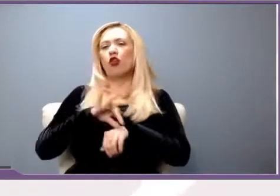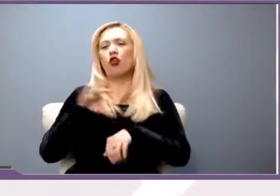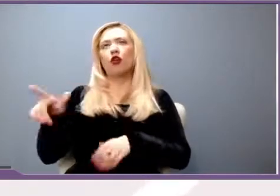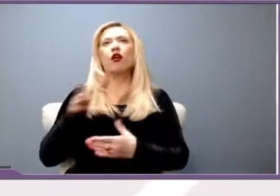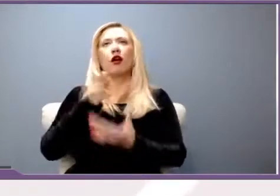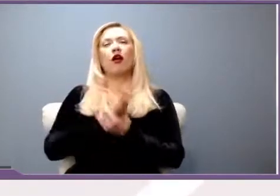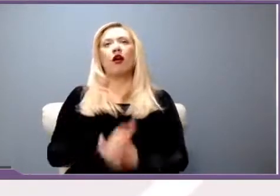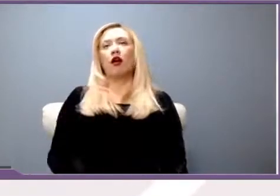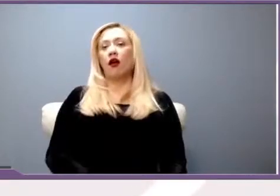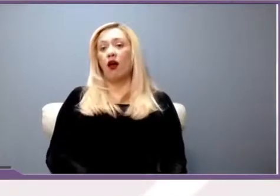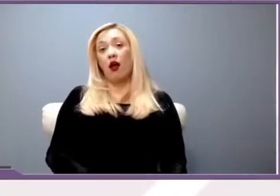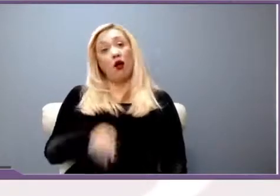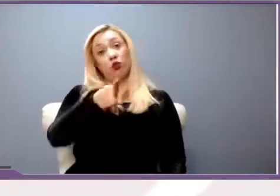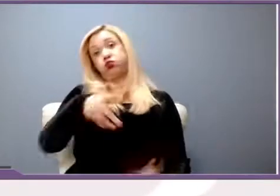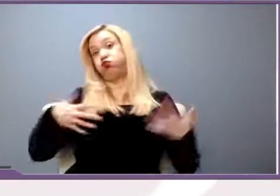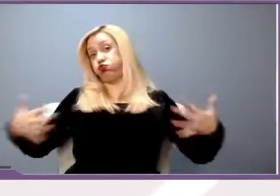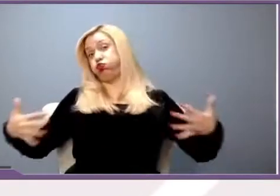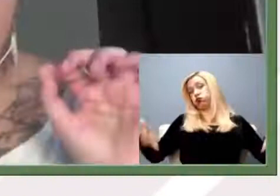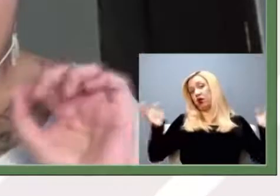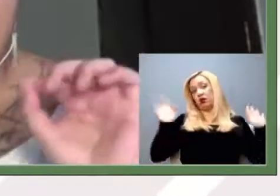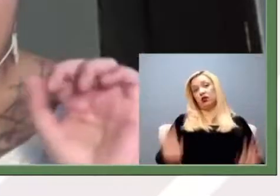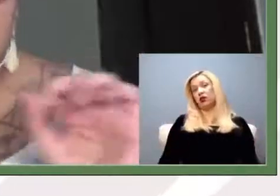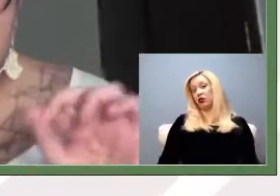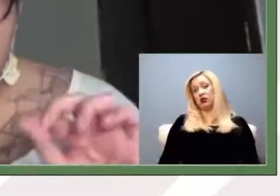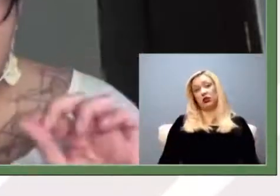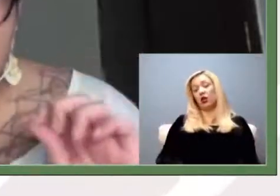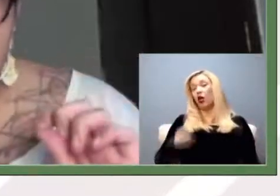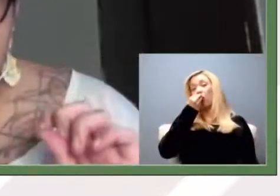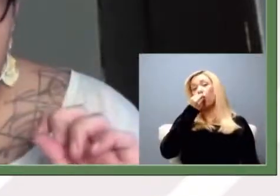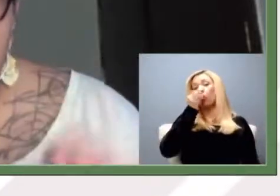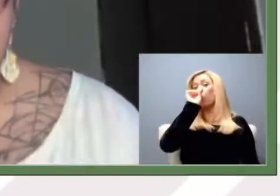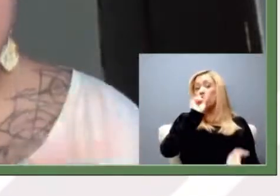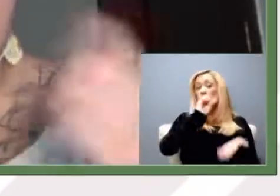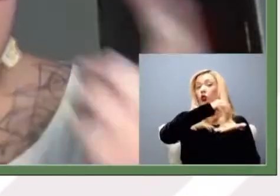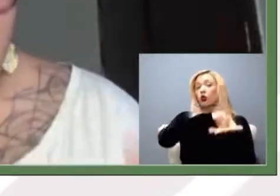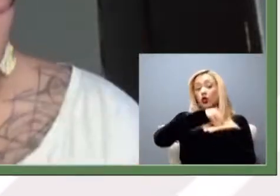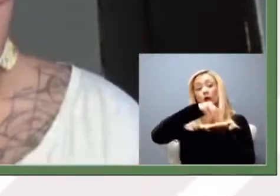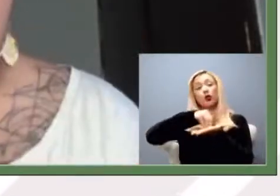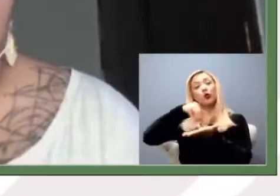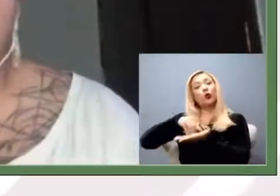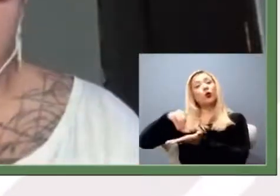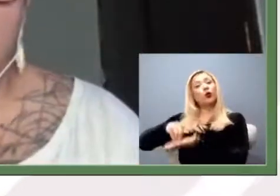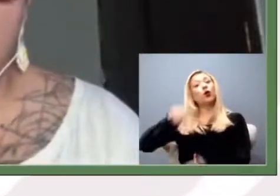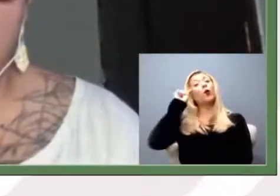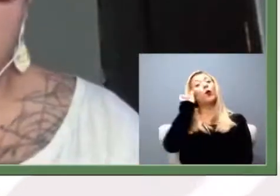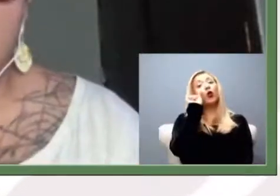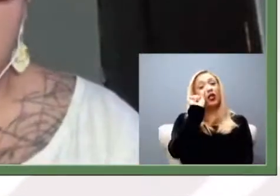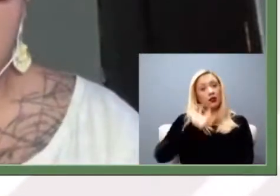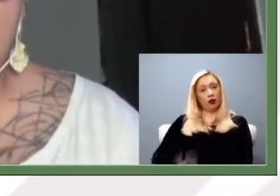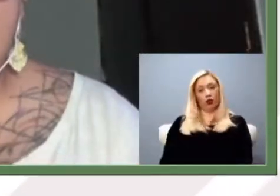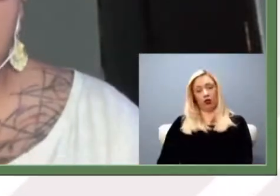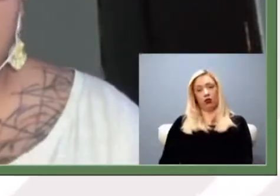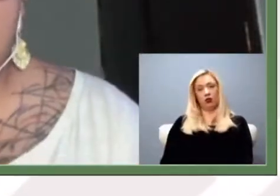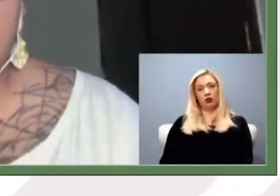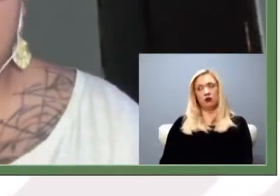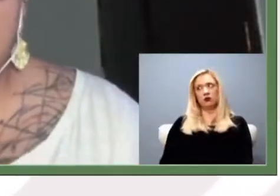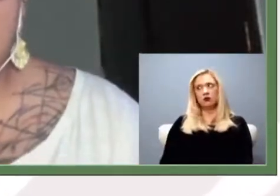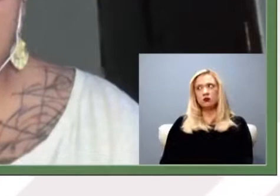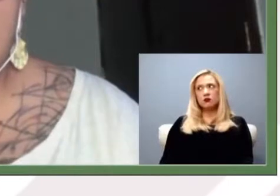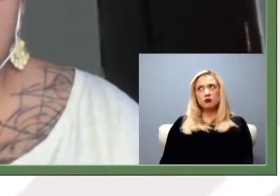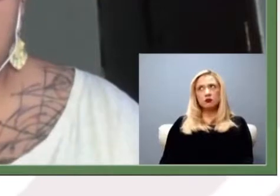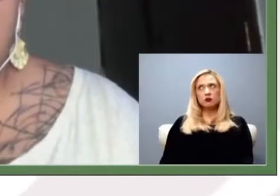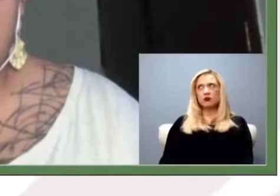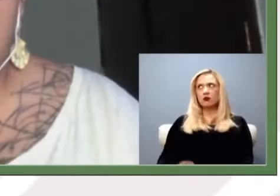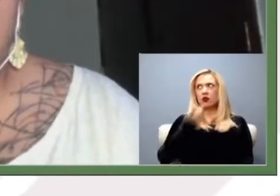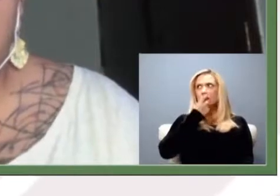eres obesa y tienes que vivirte así y comer estas cantidades tan pequeñitas, que además, a propósito de lo que comentó Ale, pues las dietas